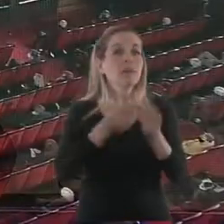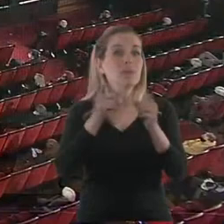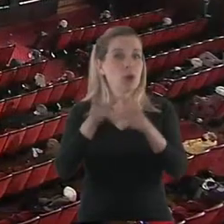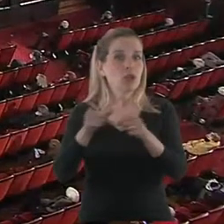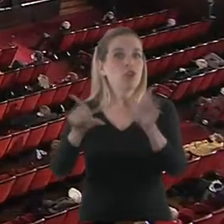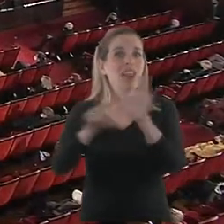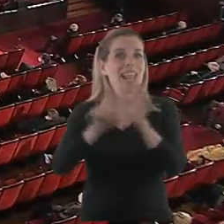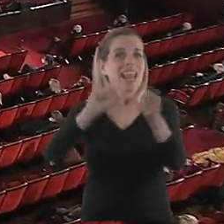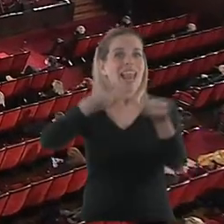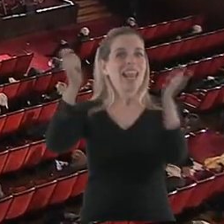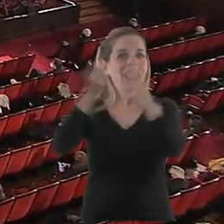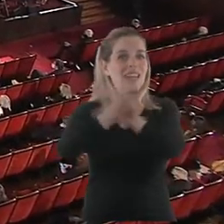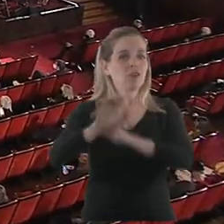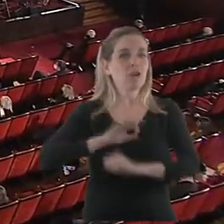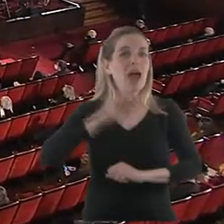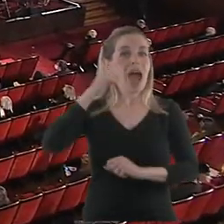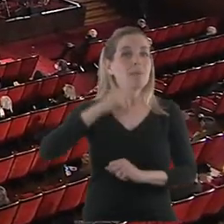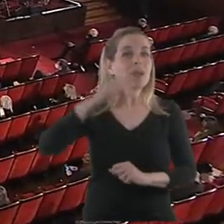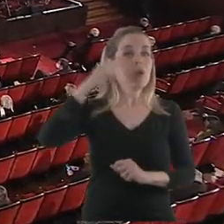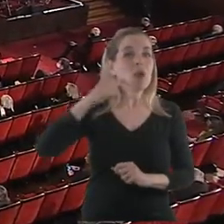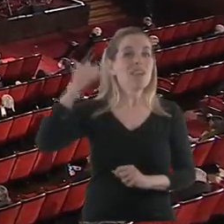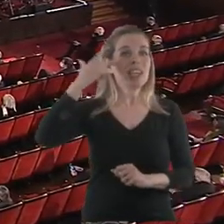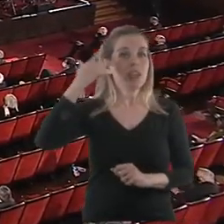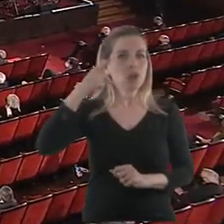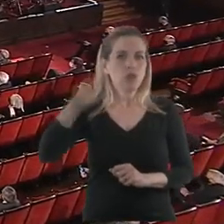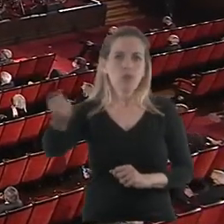18 implementó entre nosotros.